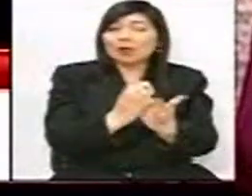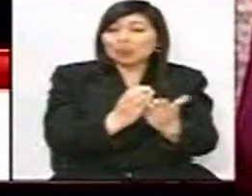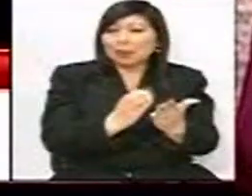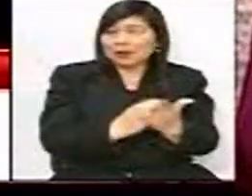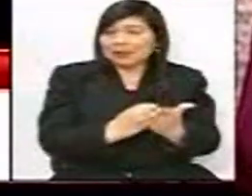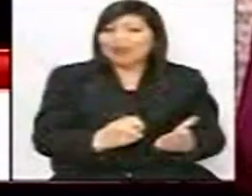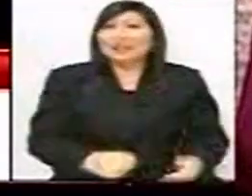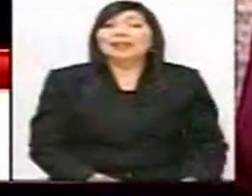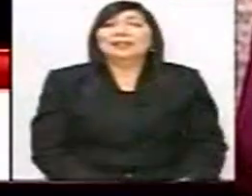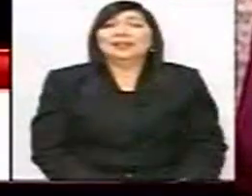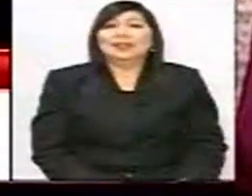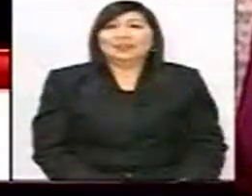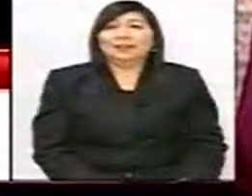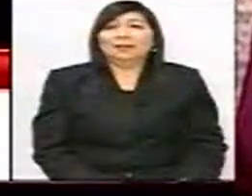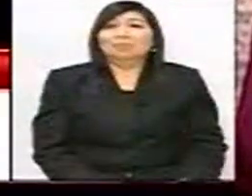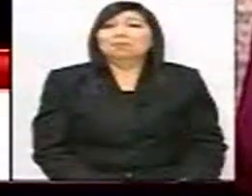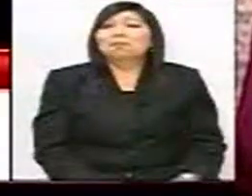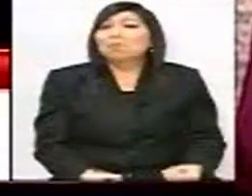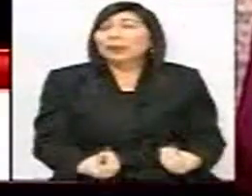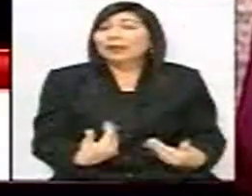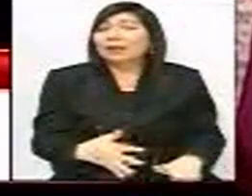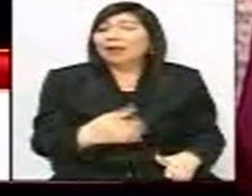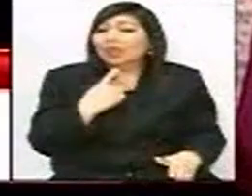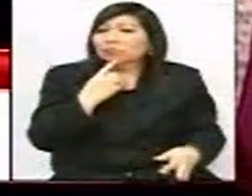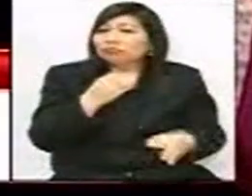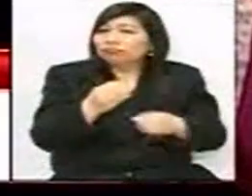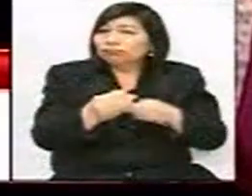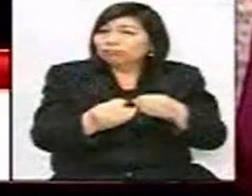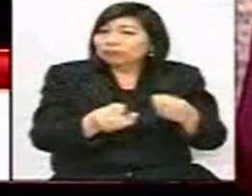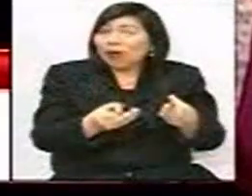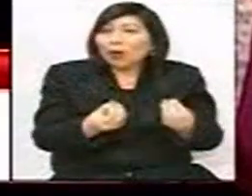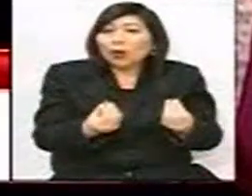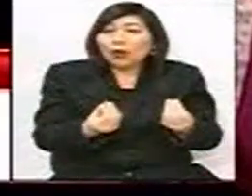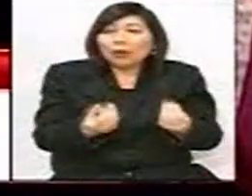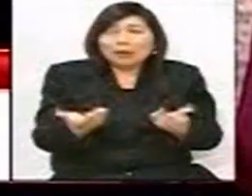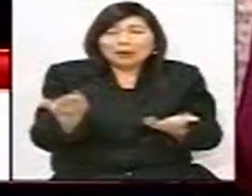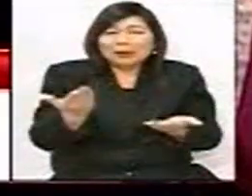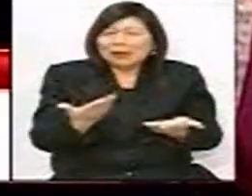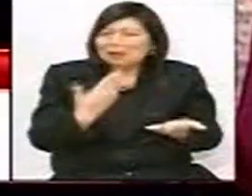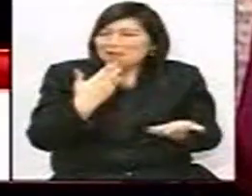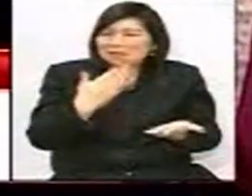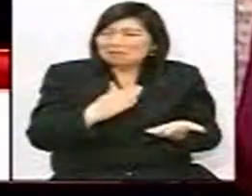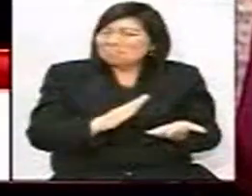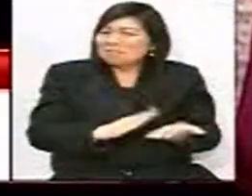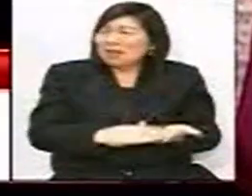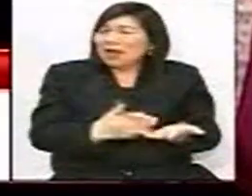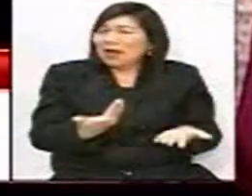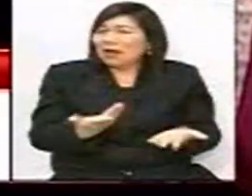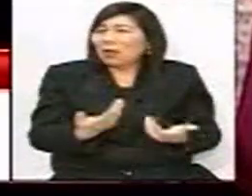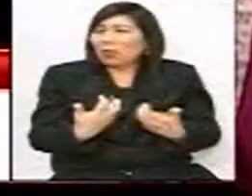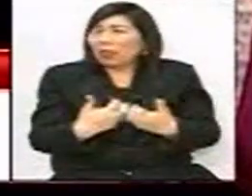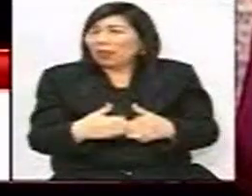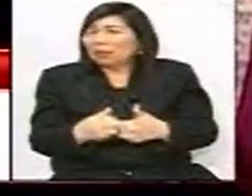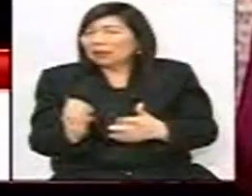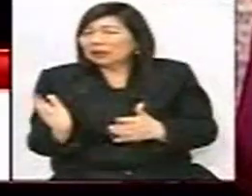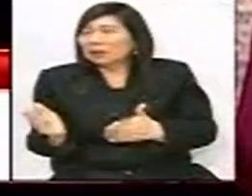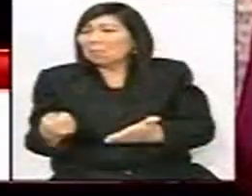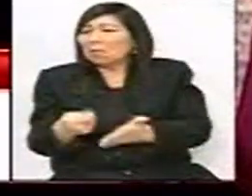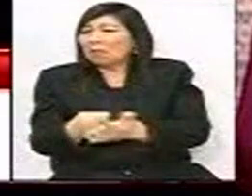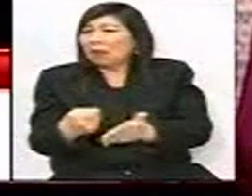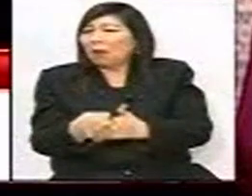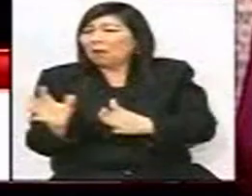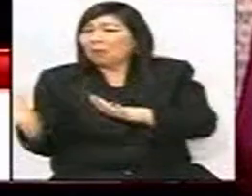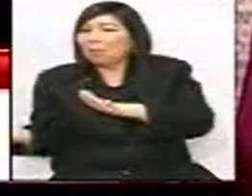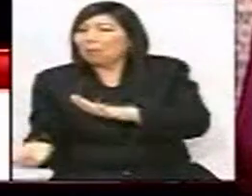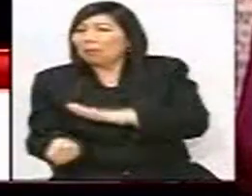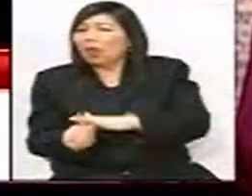contrato, inclusive. Porque, y como ya se ha explicado, hemos visto cómo se ha conseguido esta concesión de una empresa que pagaba